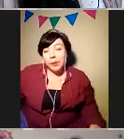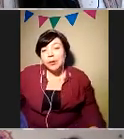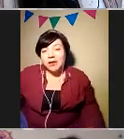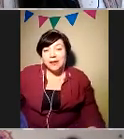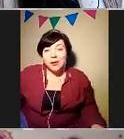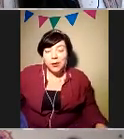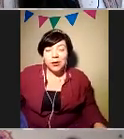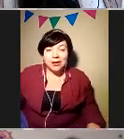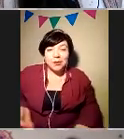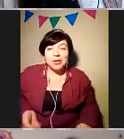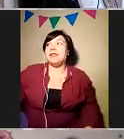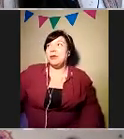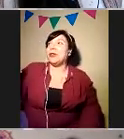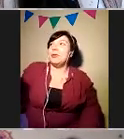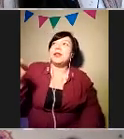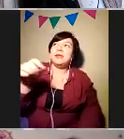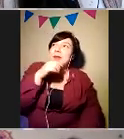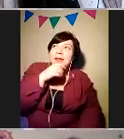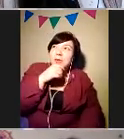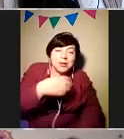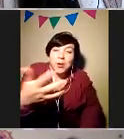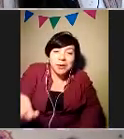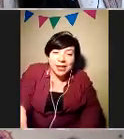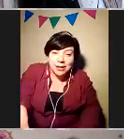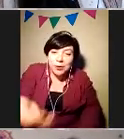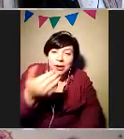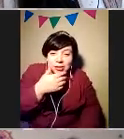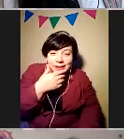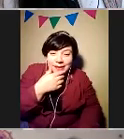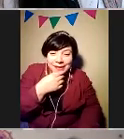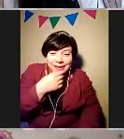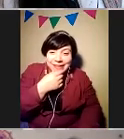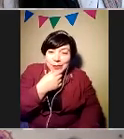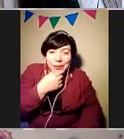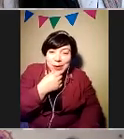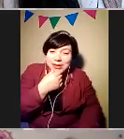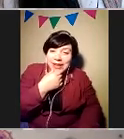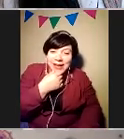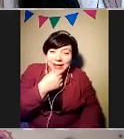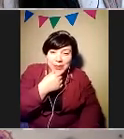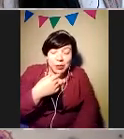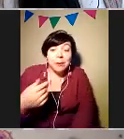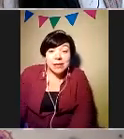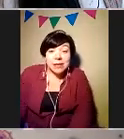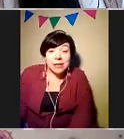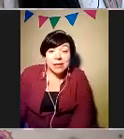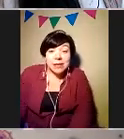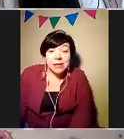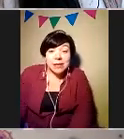constantemente. Con el tiempo dice, bueno, pero no, eso es casi un comercial, no es una nota, no es un reportaje, porque